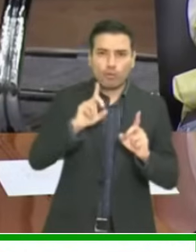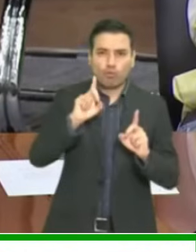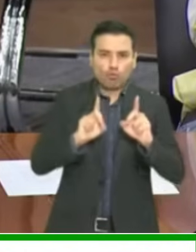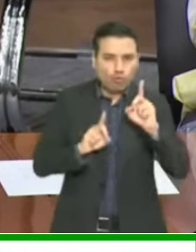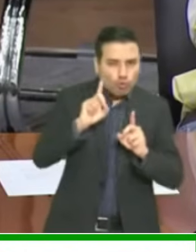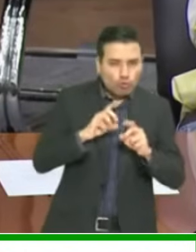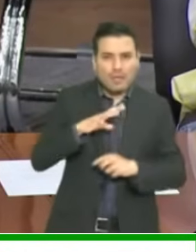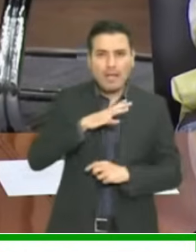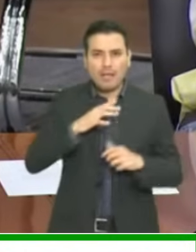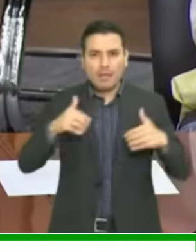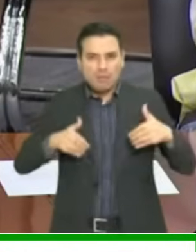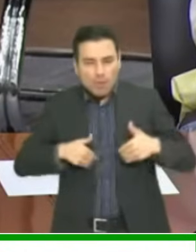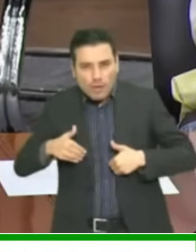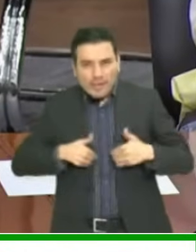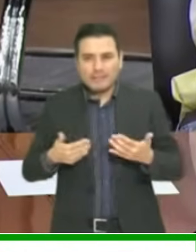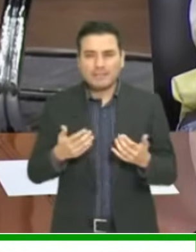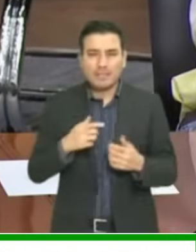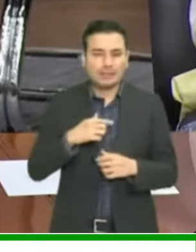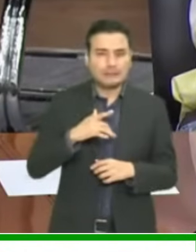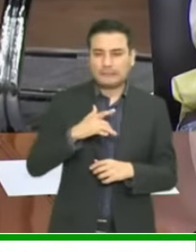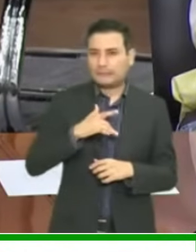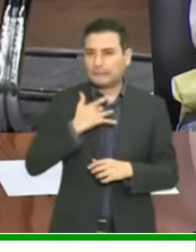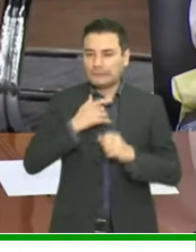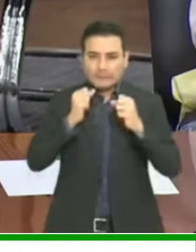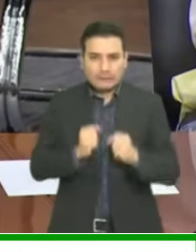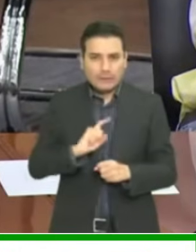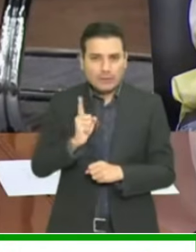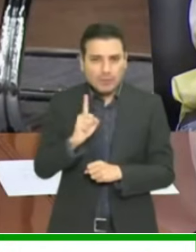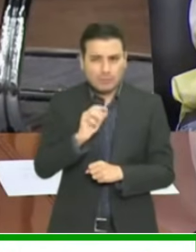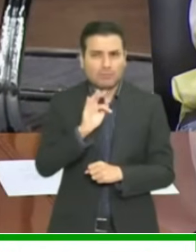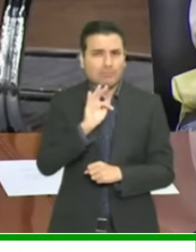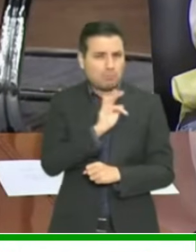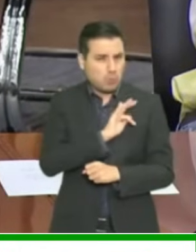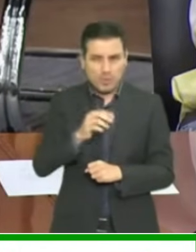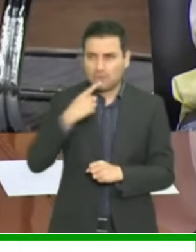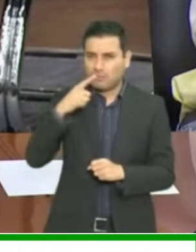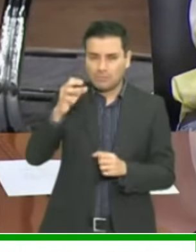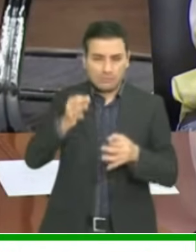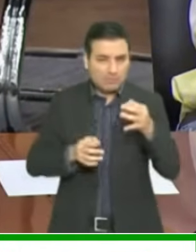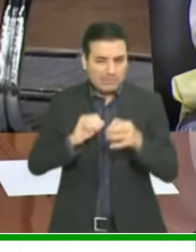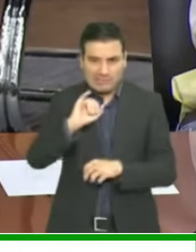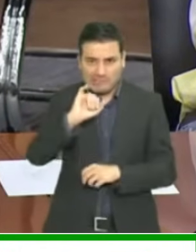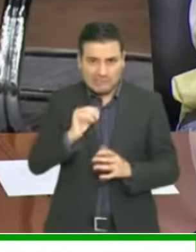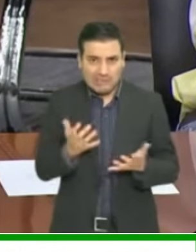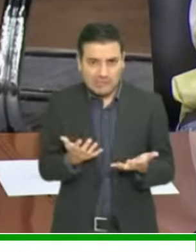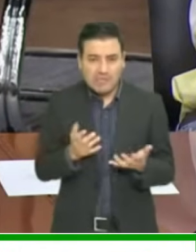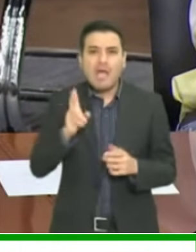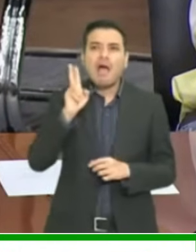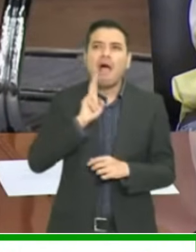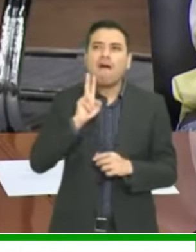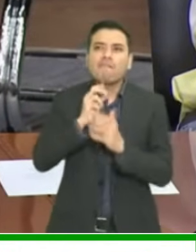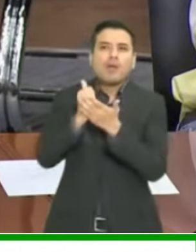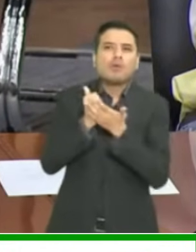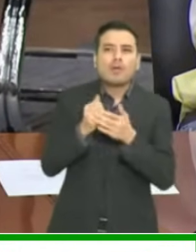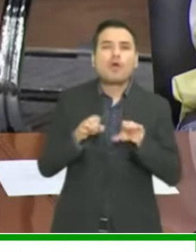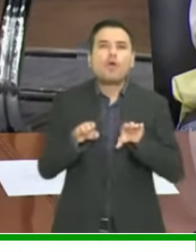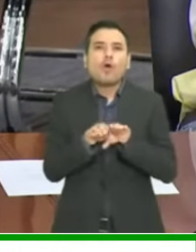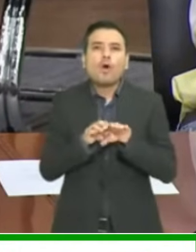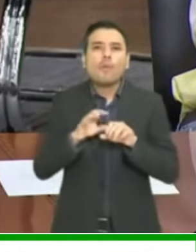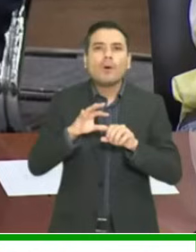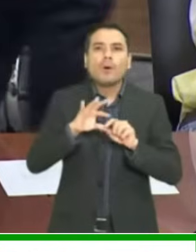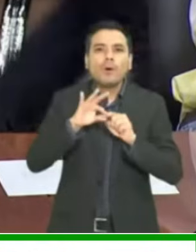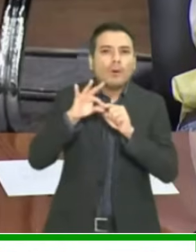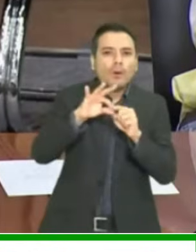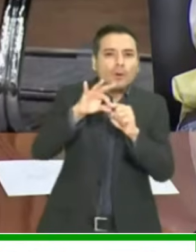la molestia, ante la incertidumbre, hay que acudir a los órganos jurisdiccionales para que nos den ruta y nos den certeza.